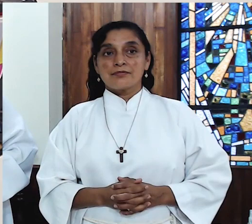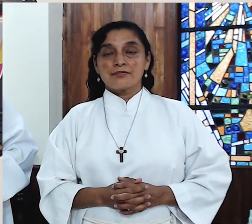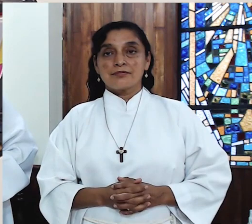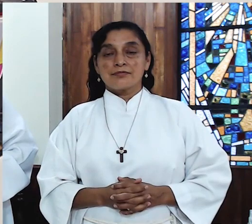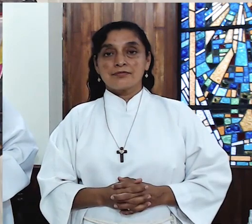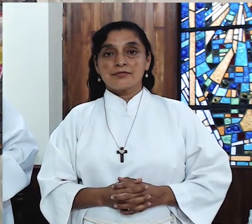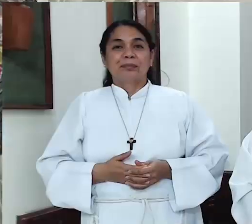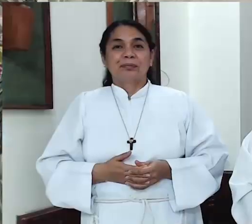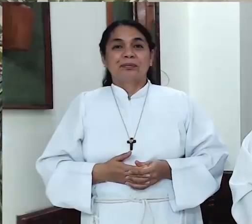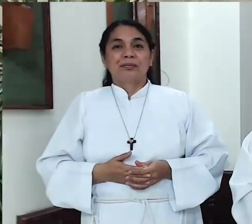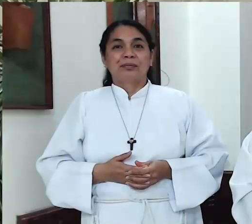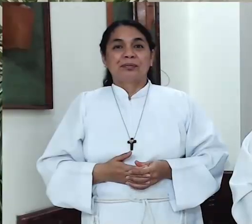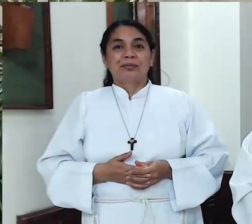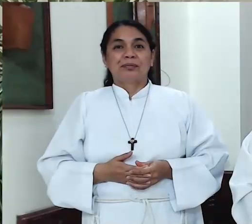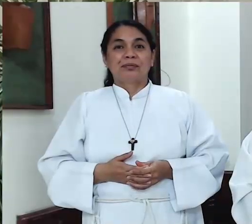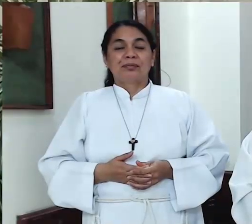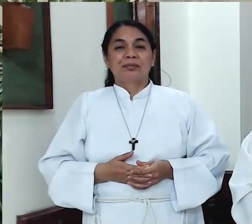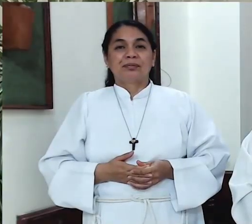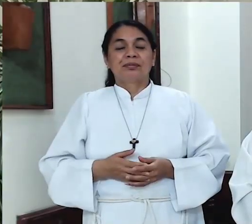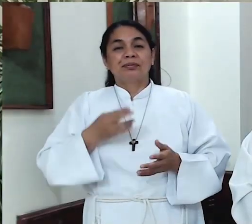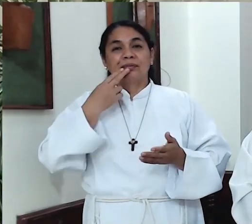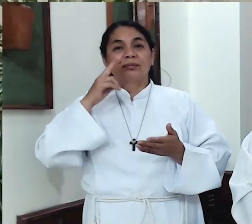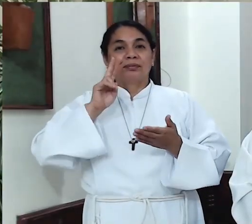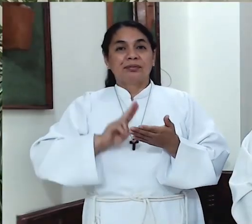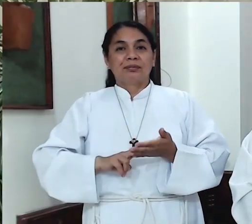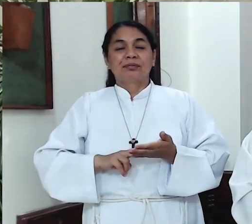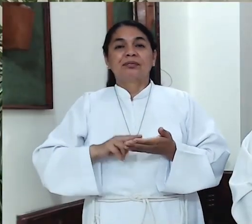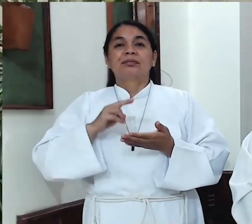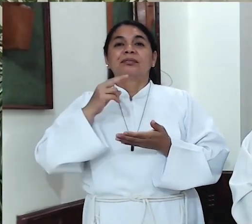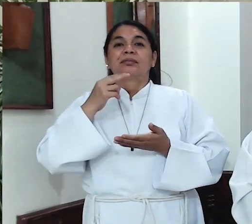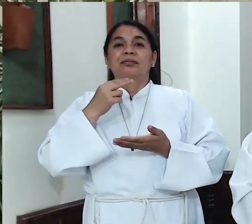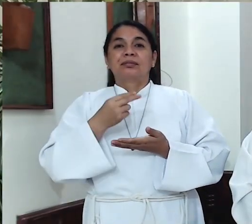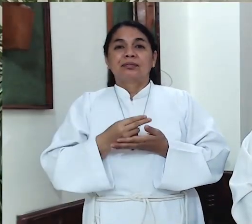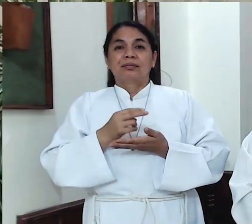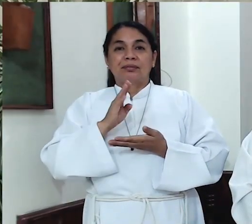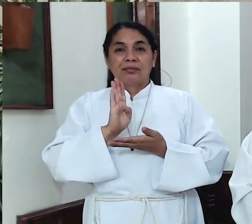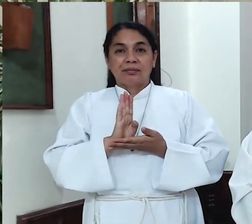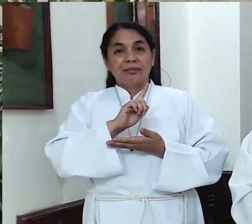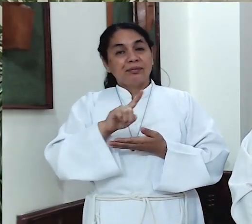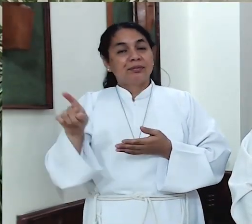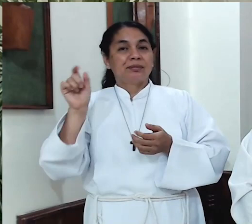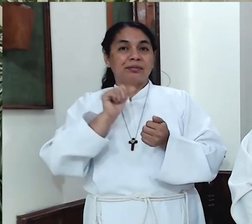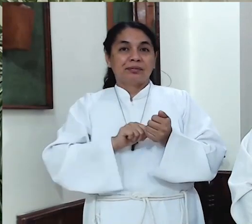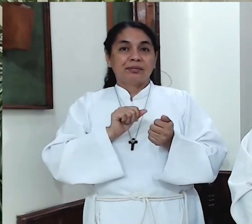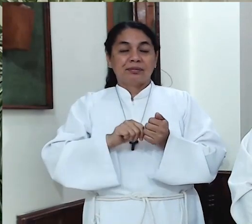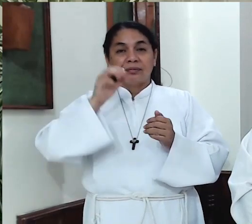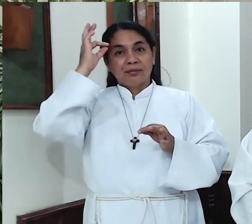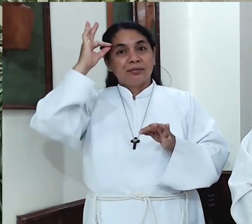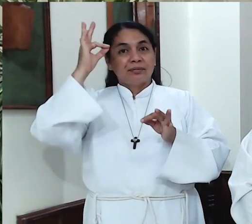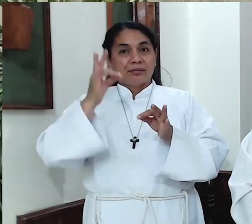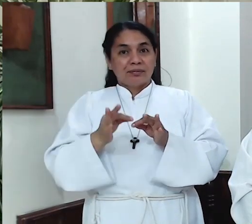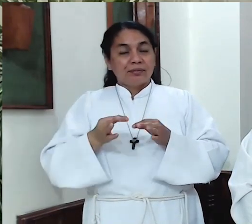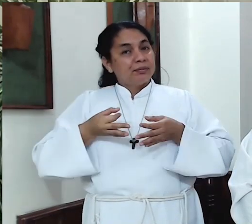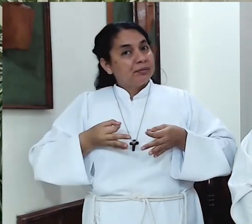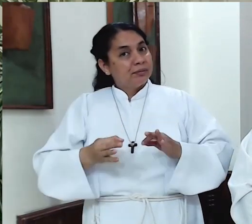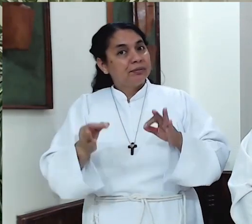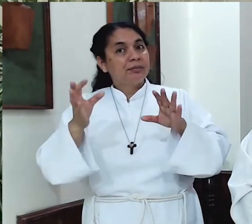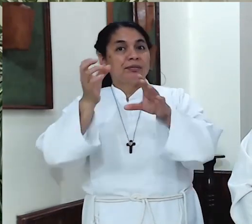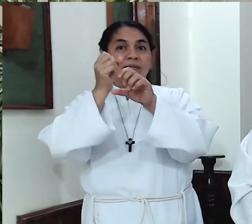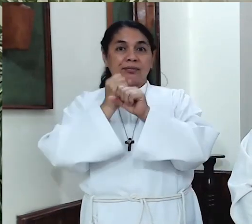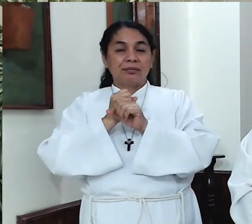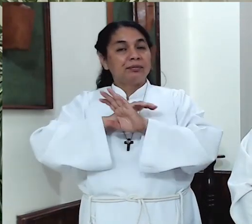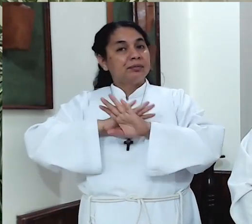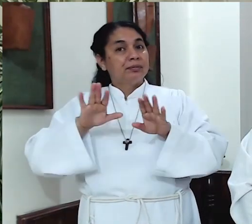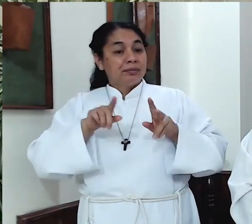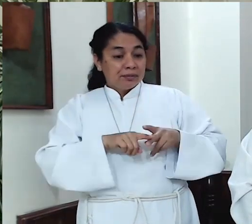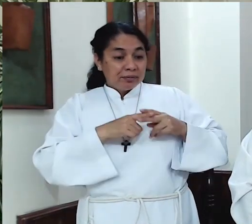Dios. De la carta a los Hebreos. Hermanos, la fe es la forma de poseer, ya